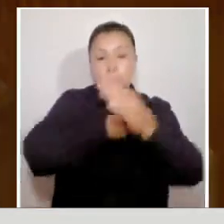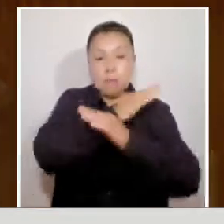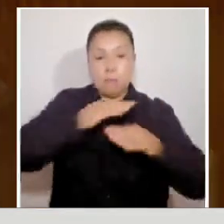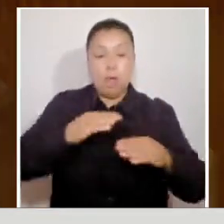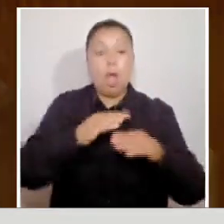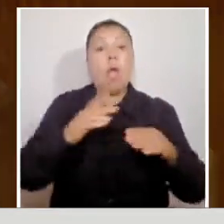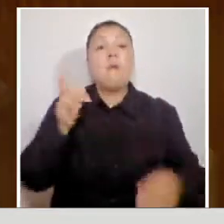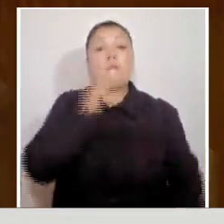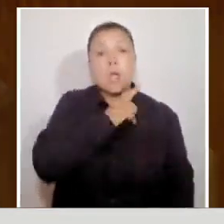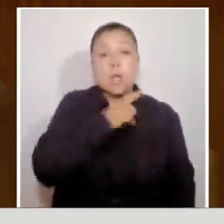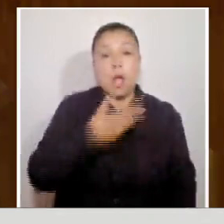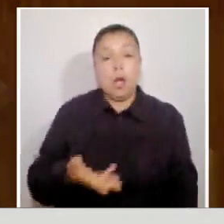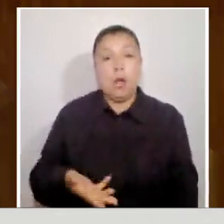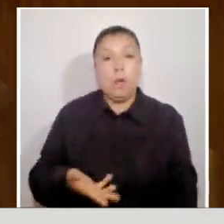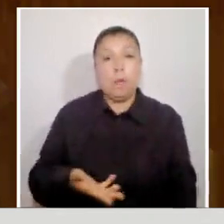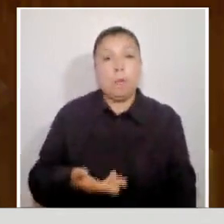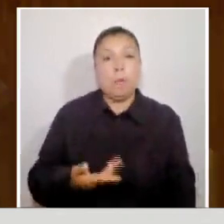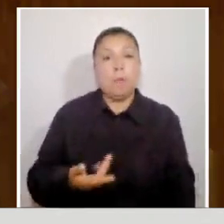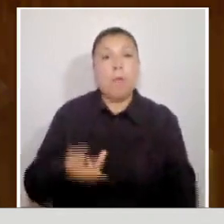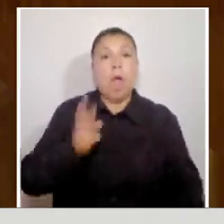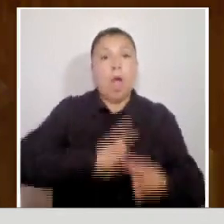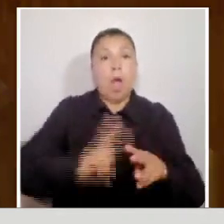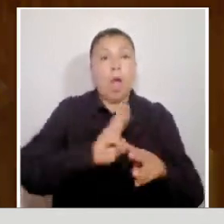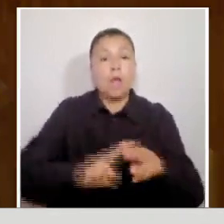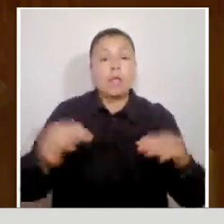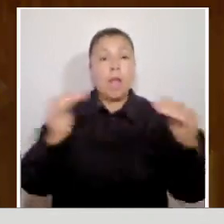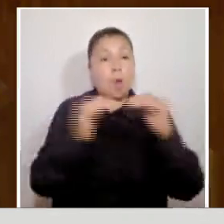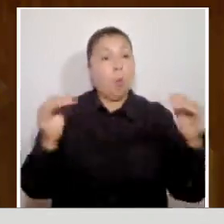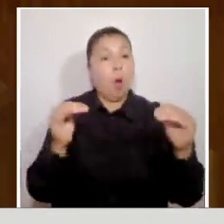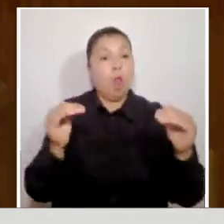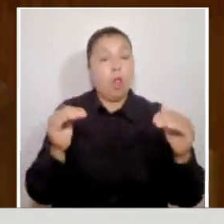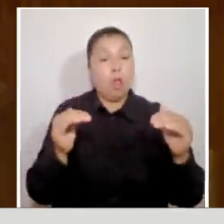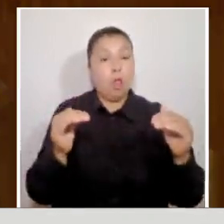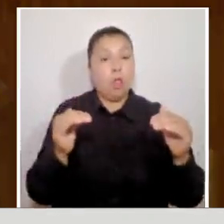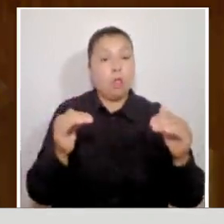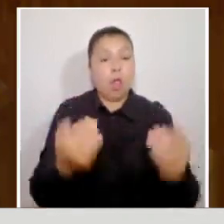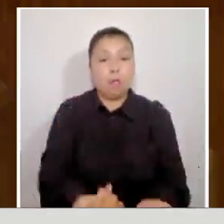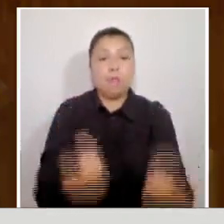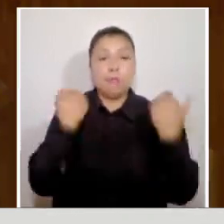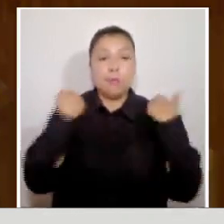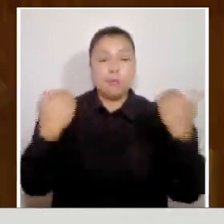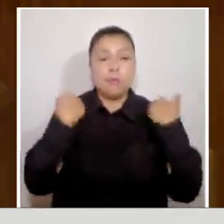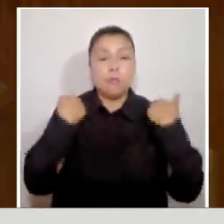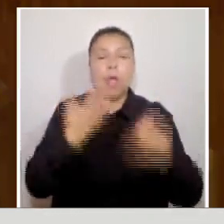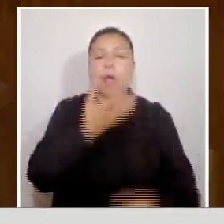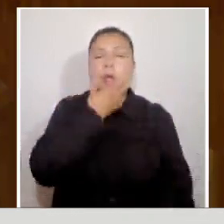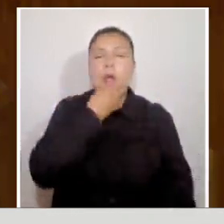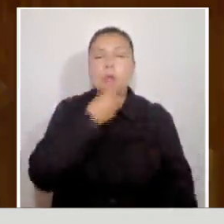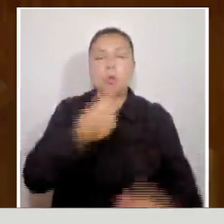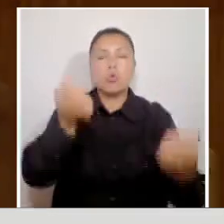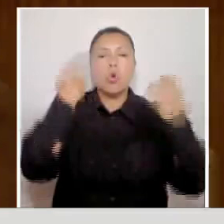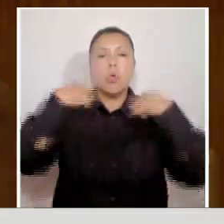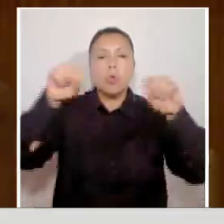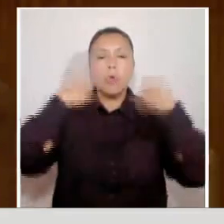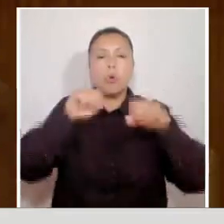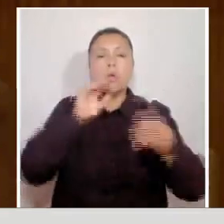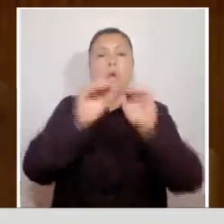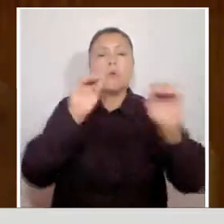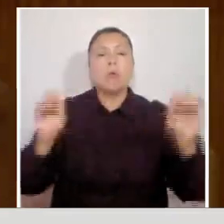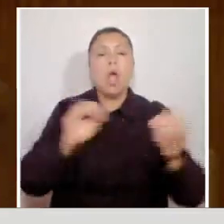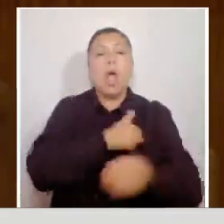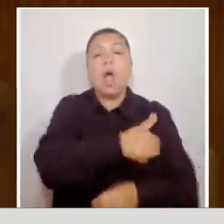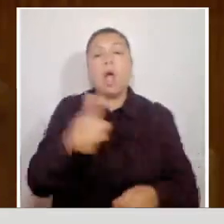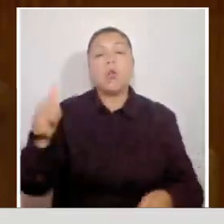finalmente viene a generar igualdad en la práctica de este hermoso deporte as que llamo a todos a